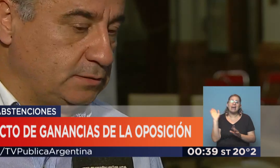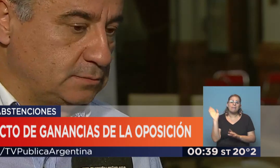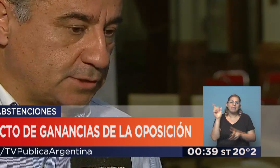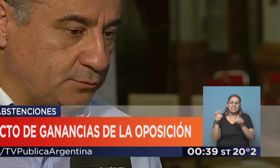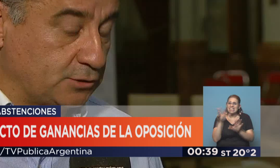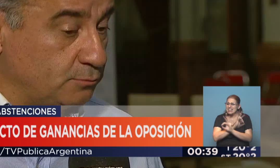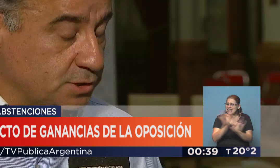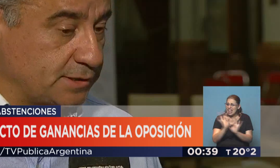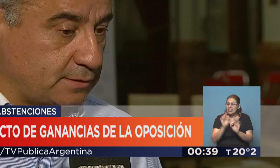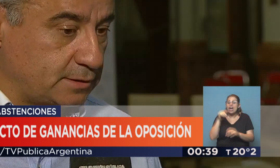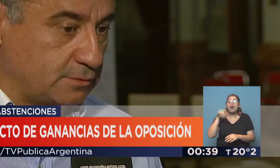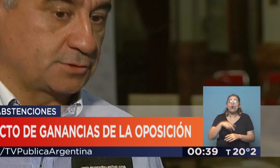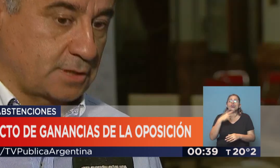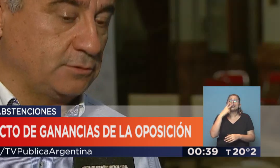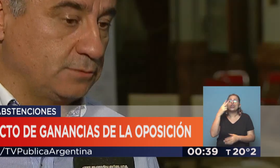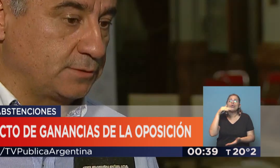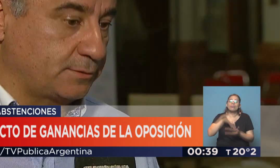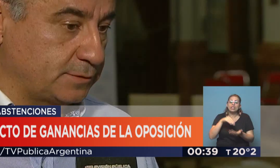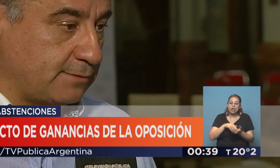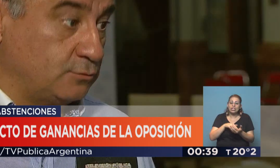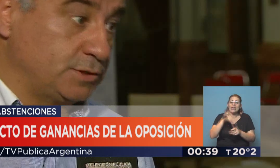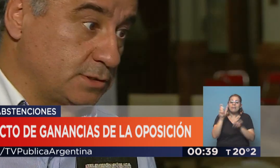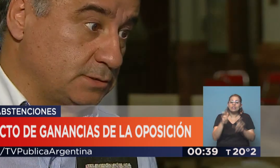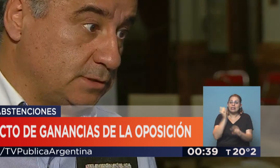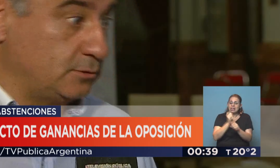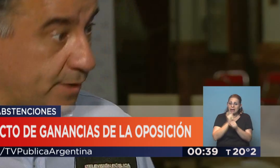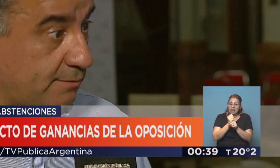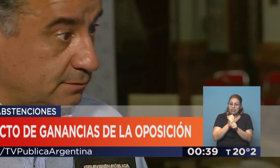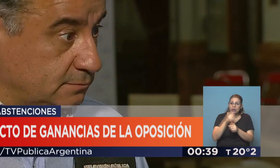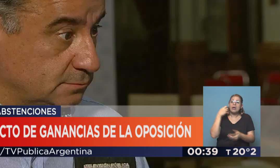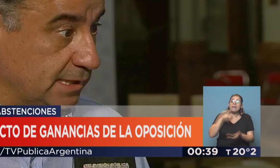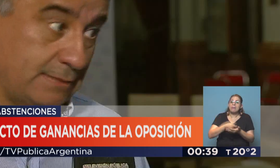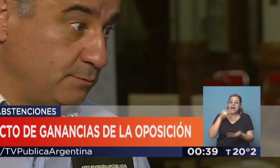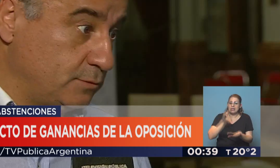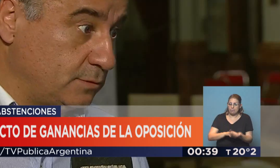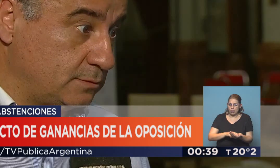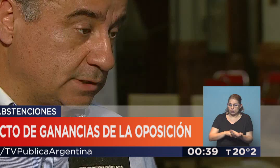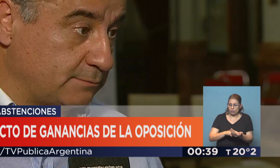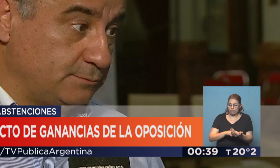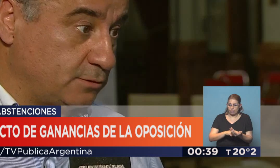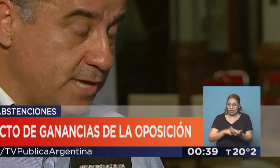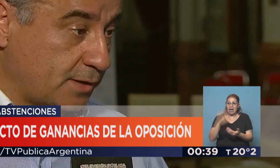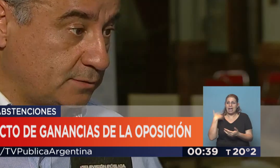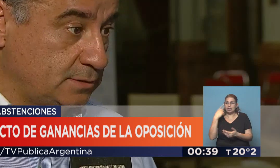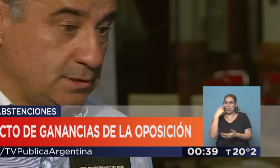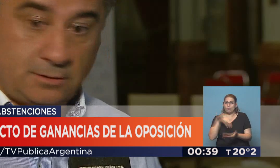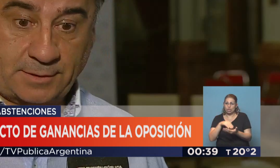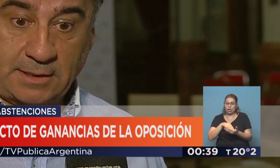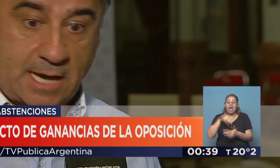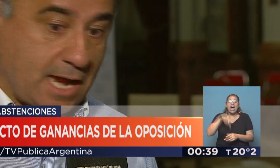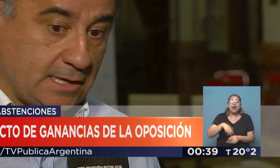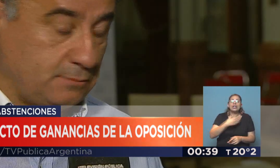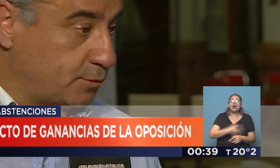Hoy tributan 2 millones de trabajadores. Cuando nosotros dejamos el gobierno tributaban 1 millón y nos golpeaban. Este mismo gobierno,